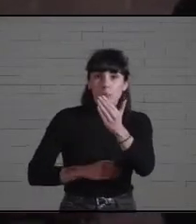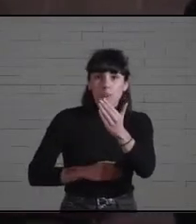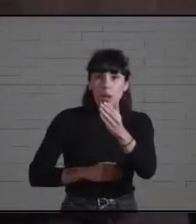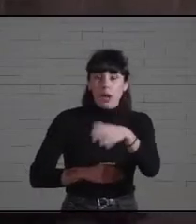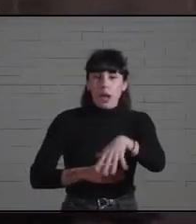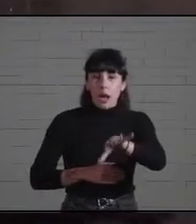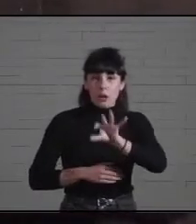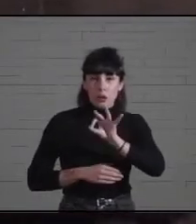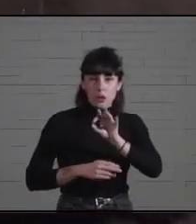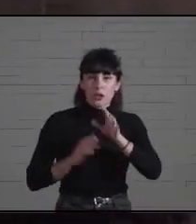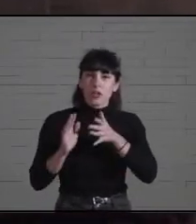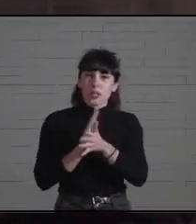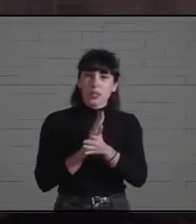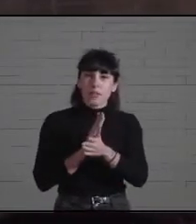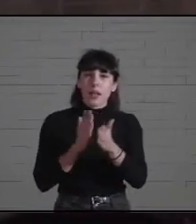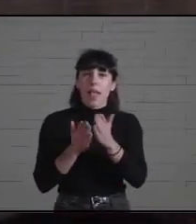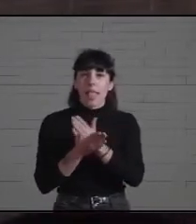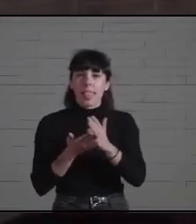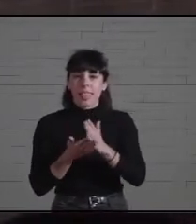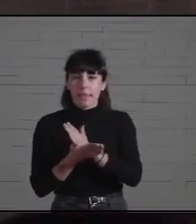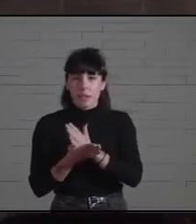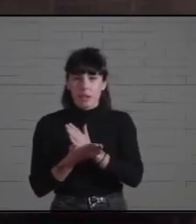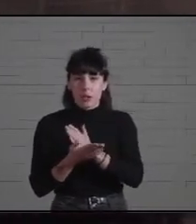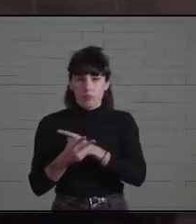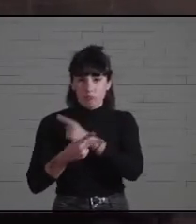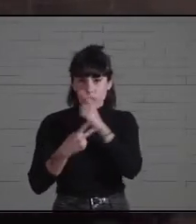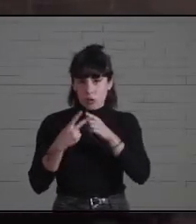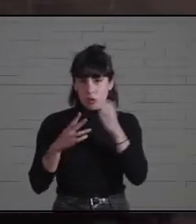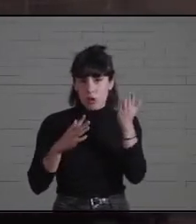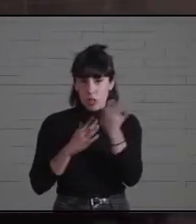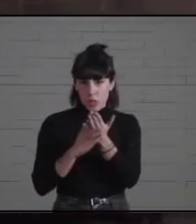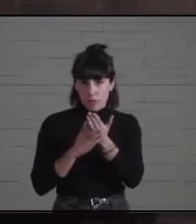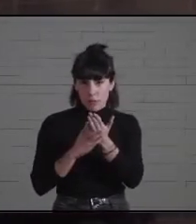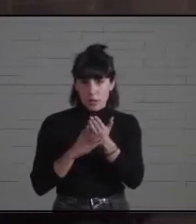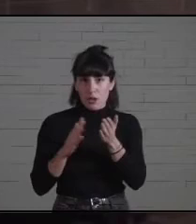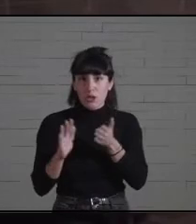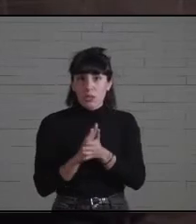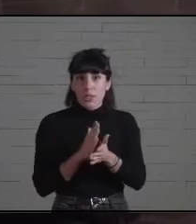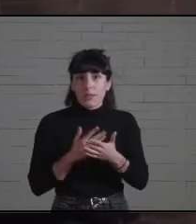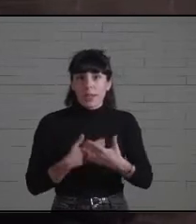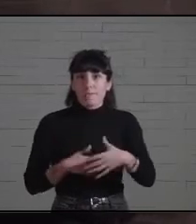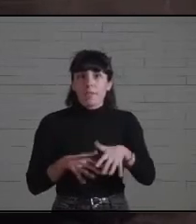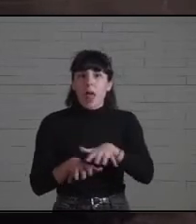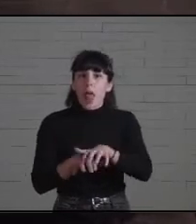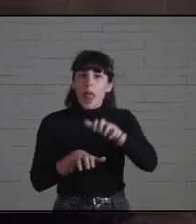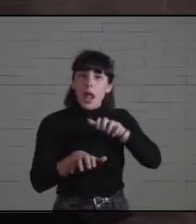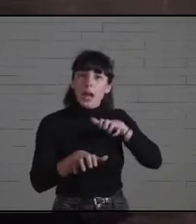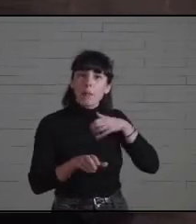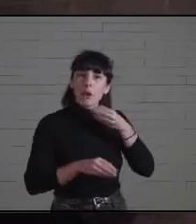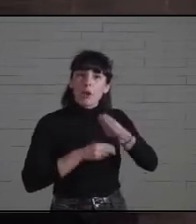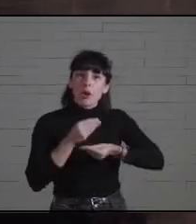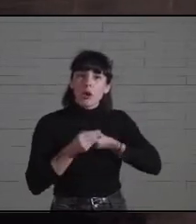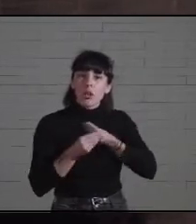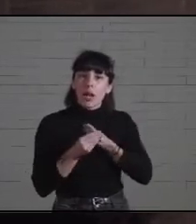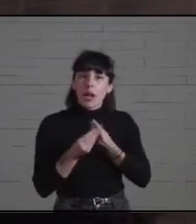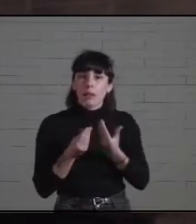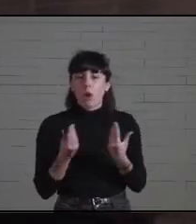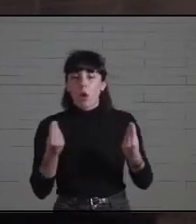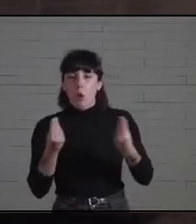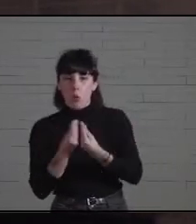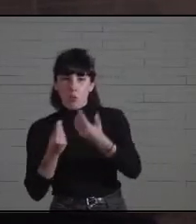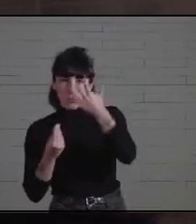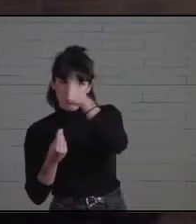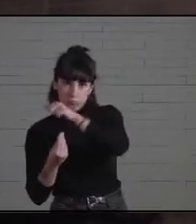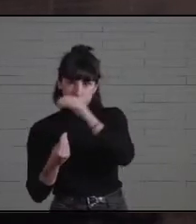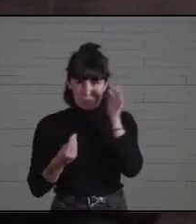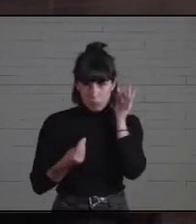fraccionado en dos tiempos. Es decir, la mayoría se lo han cogido junto con su pareja femenina todo el tiempo, lo que, bueno,